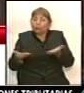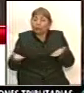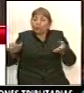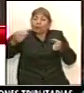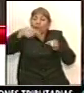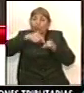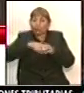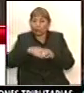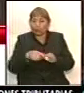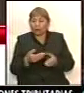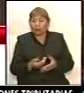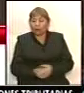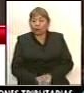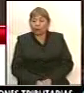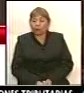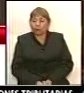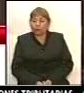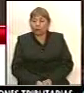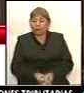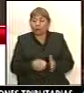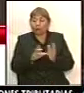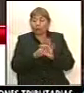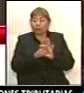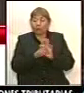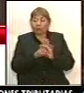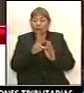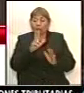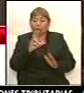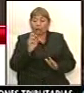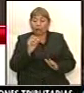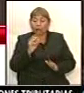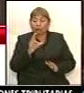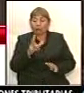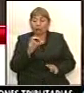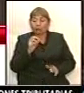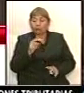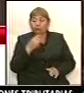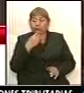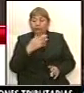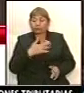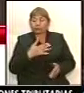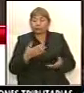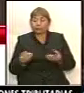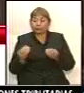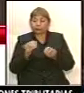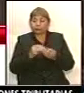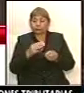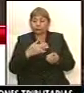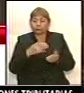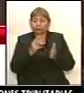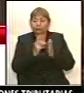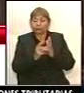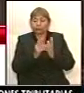incluido el proyecto de ley 3072 de mi autoría o acumulado dentro del presente dictamen.